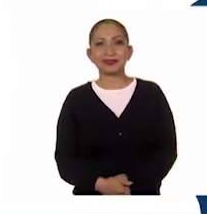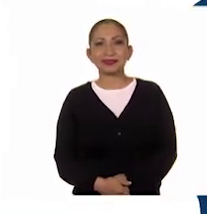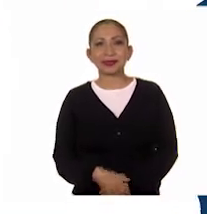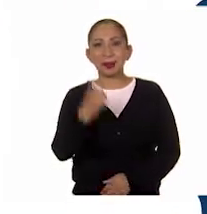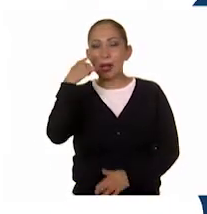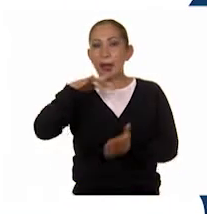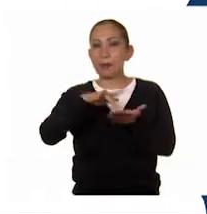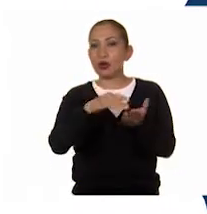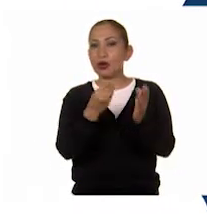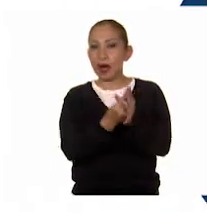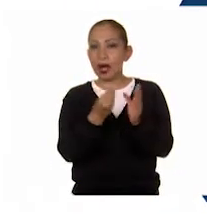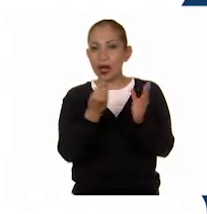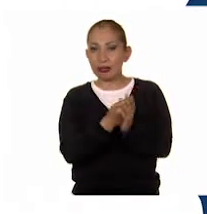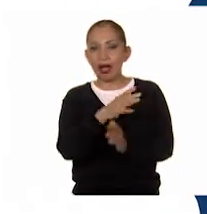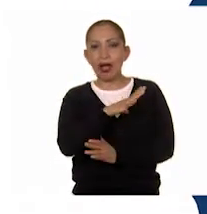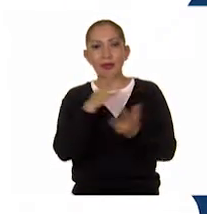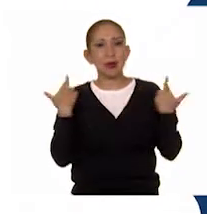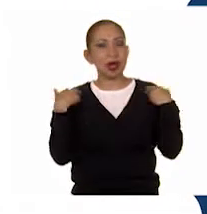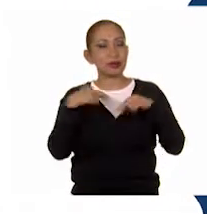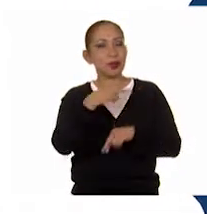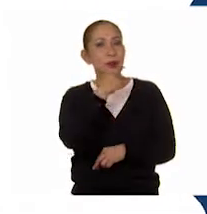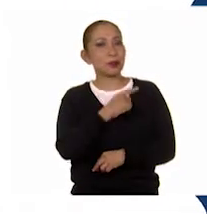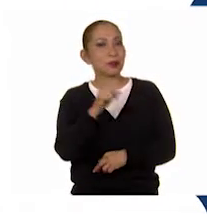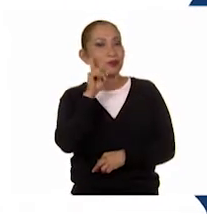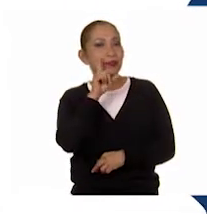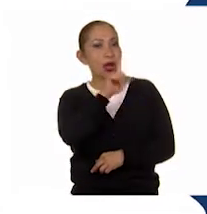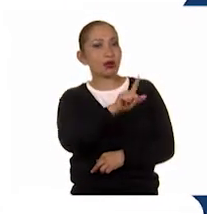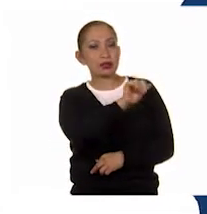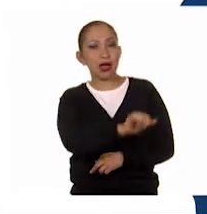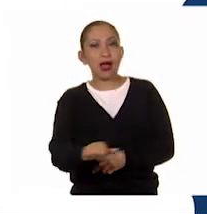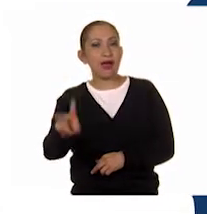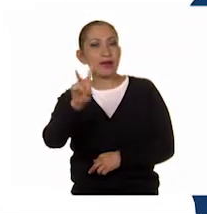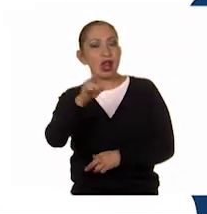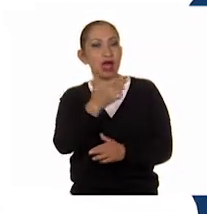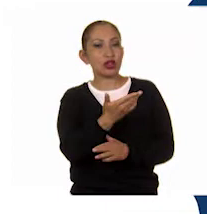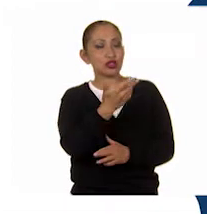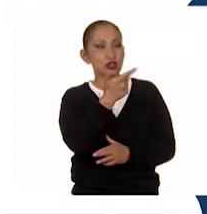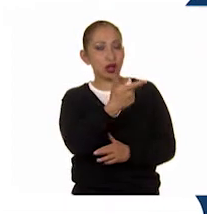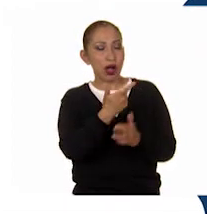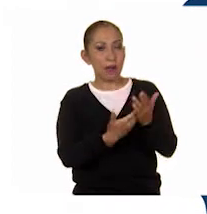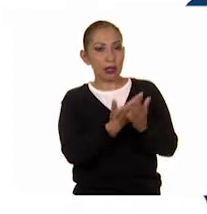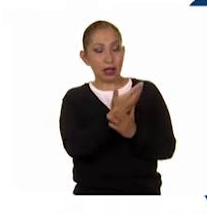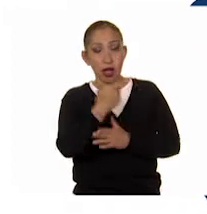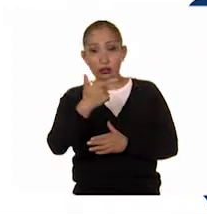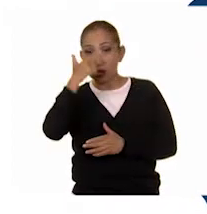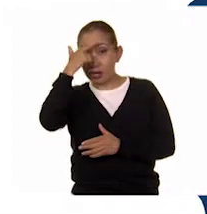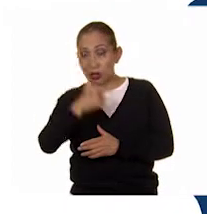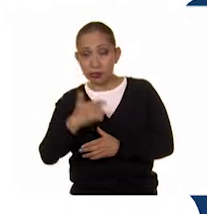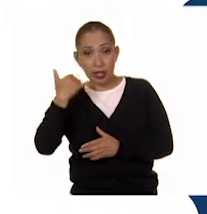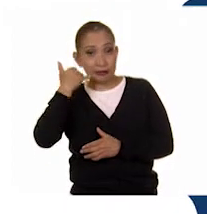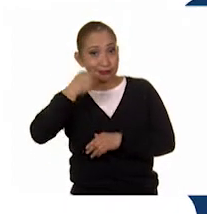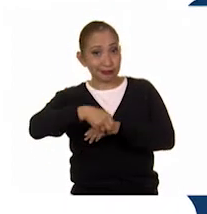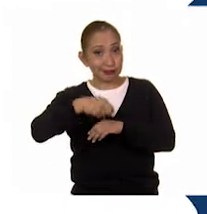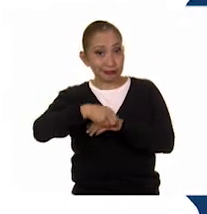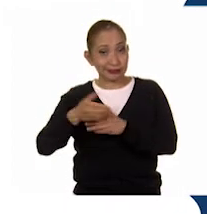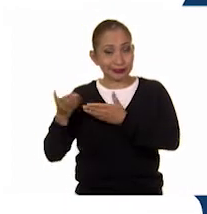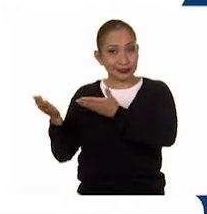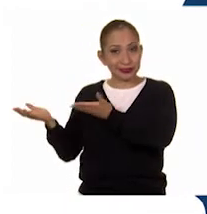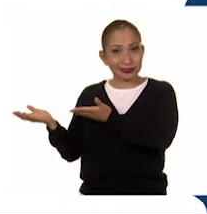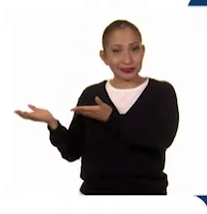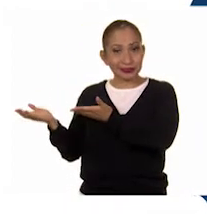Para apoyo pedagógico, hay maestras y maestros de lunes a viernes de 8 a 20 horas en el teléfono